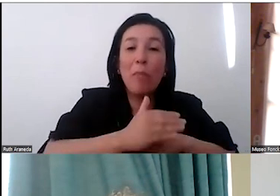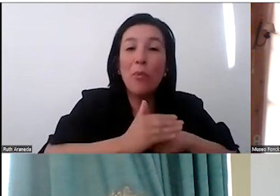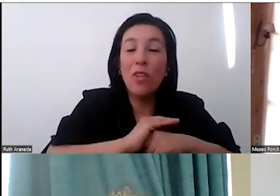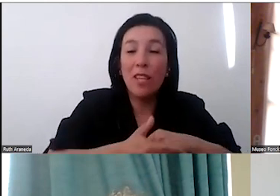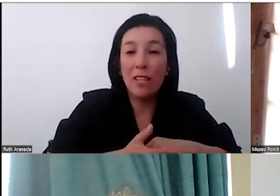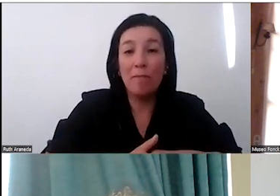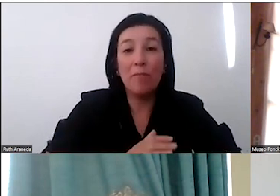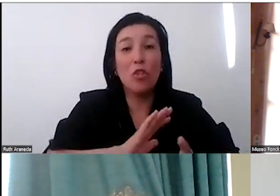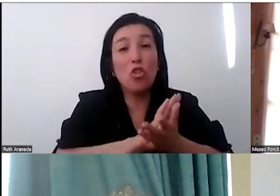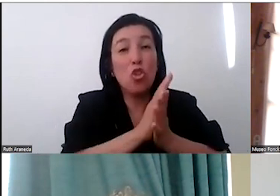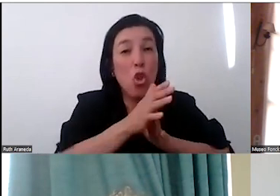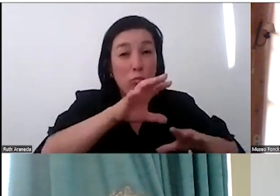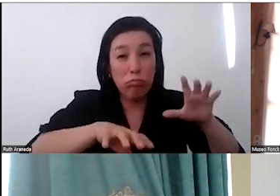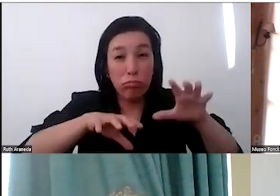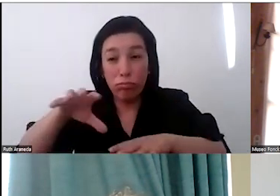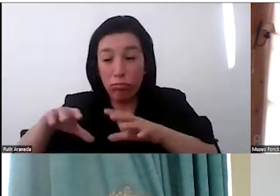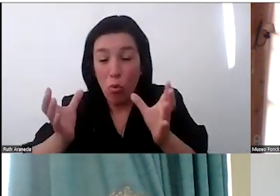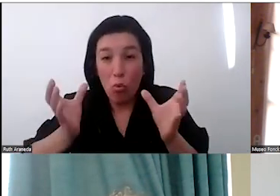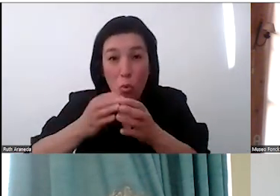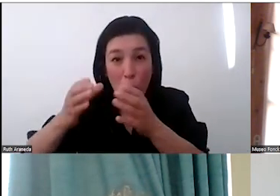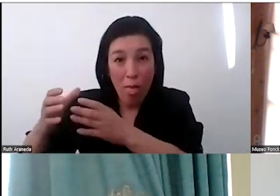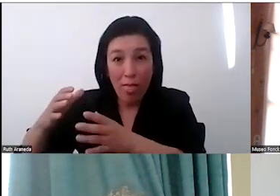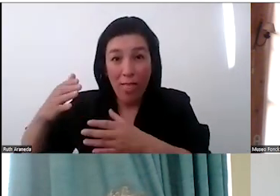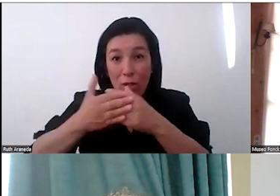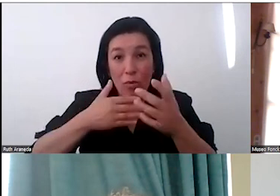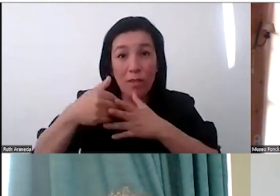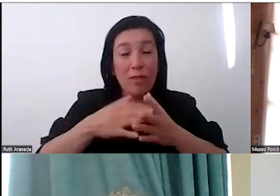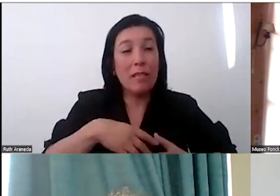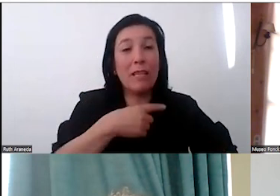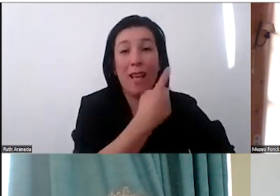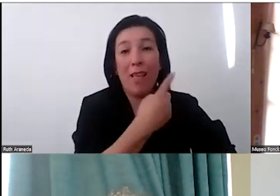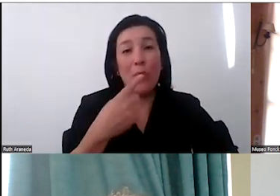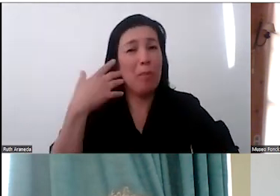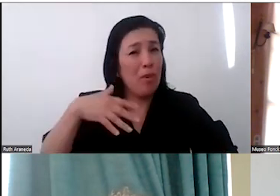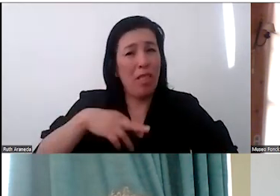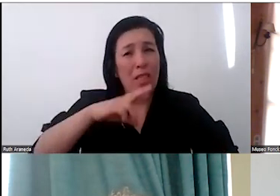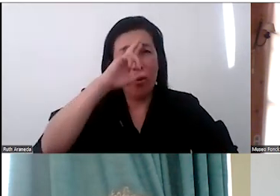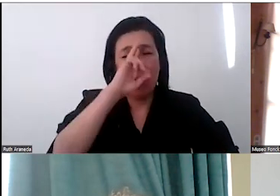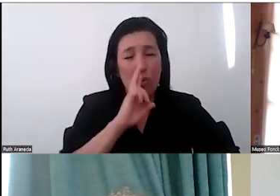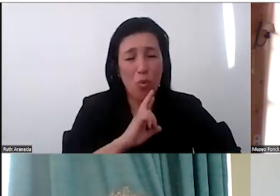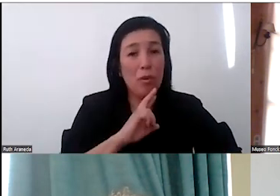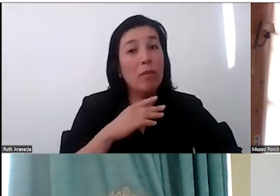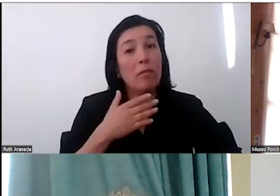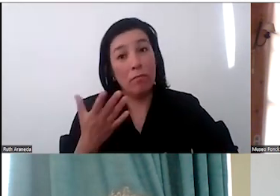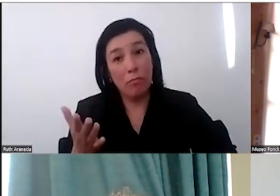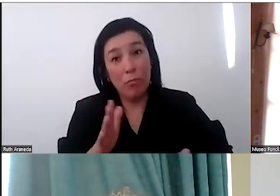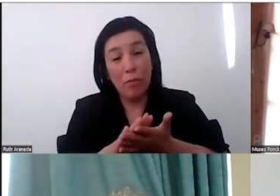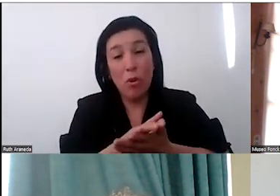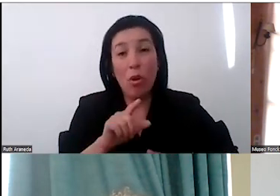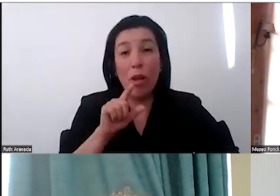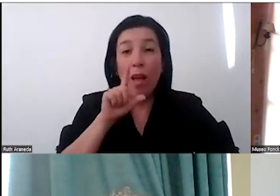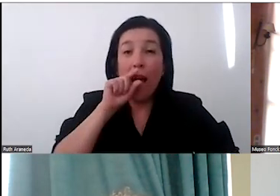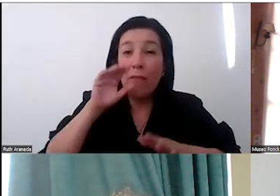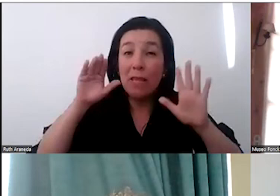todas las especies que están en la naturaleza tienen su rol y las aves tienen un rol súper importante. Yo así como